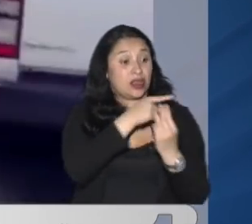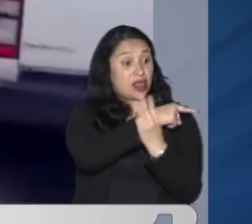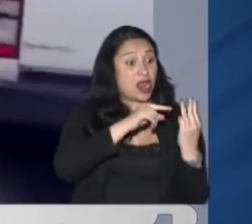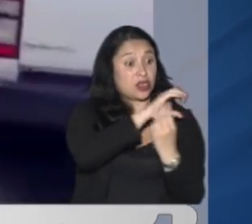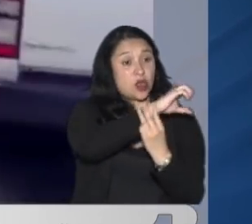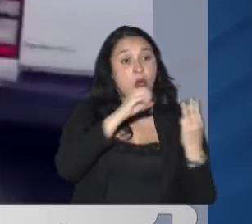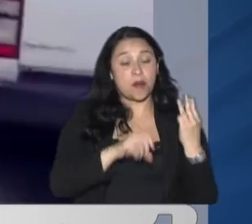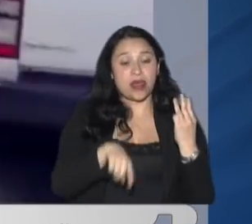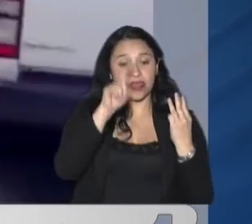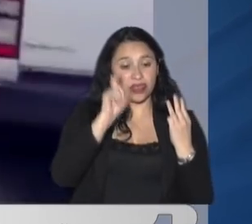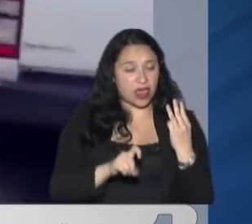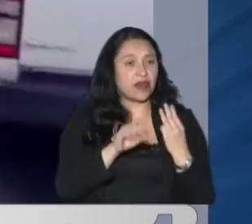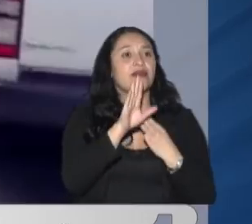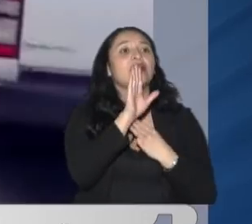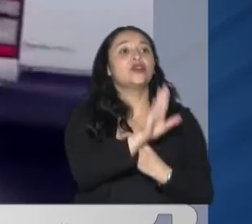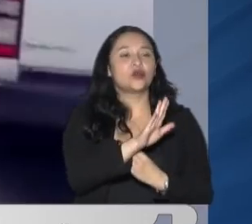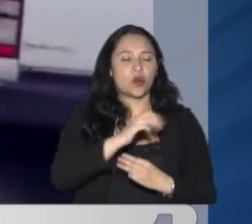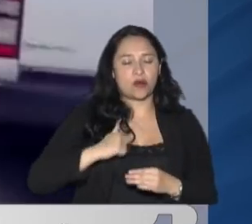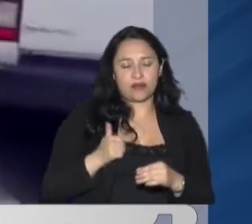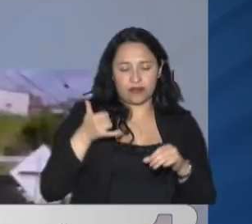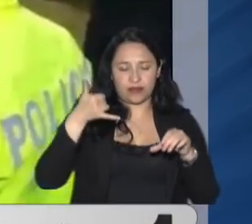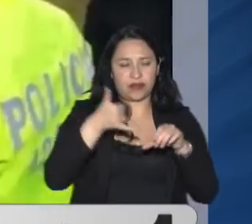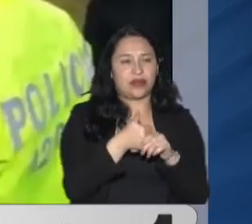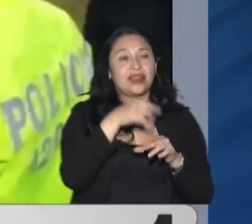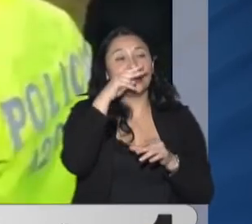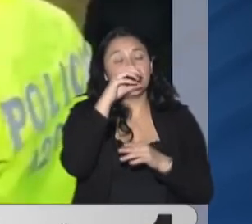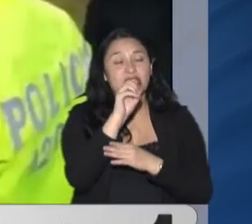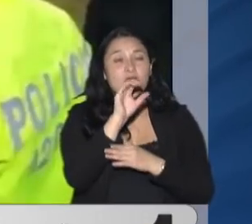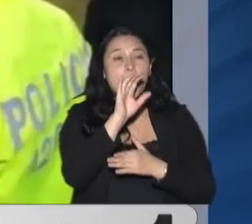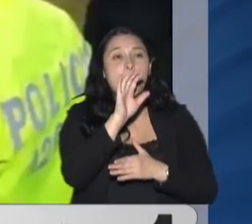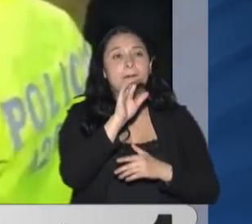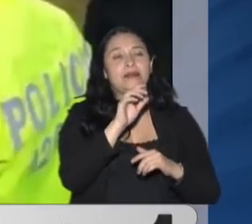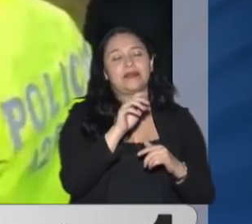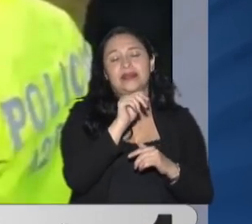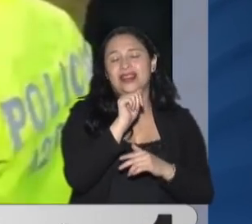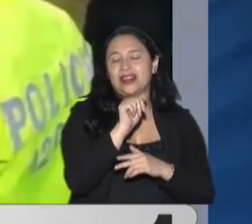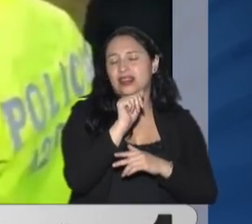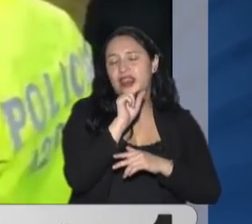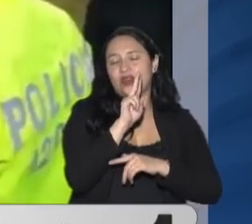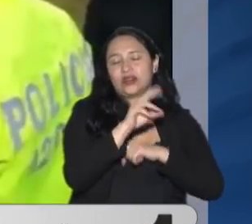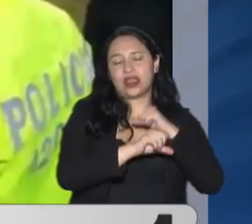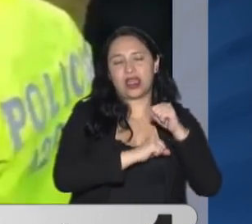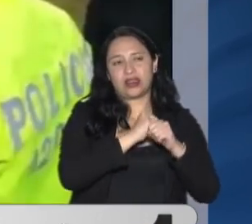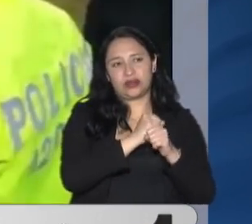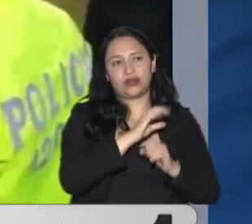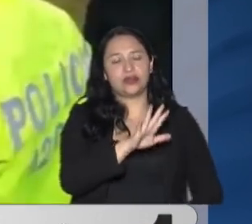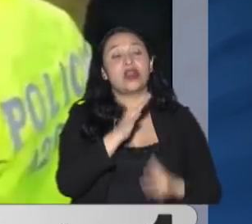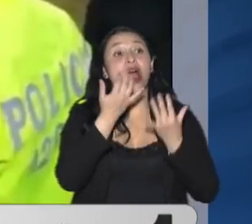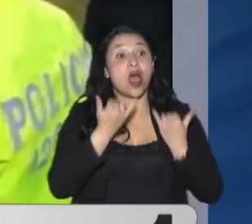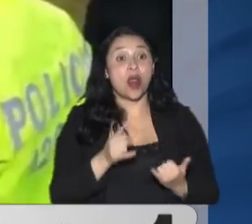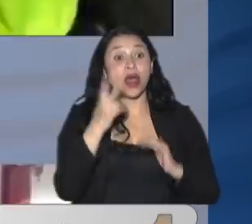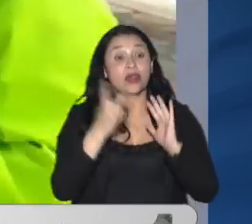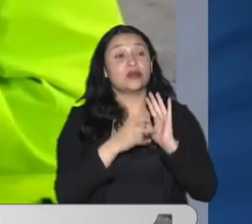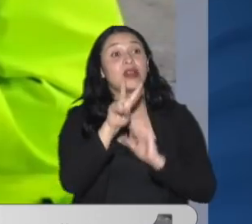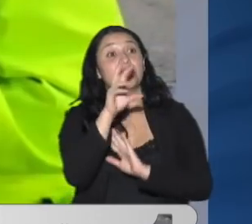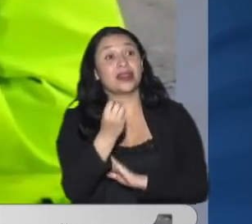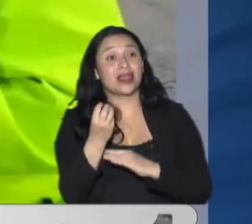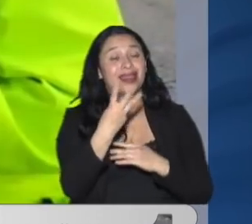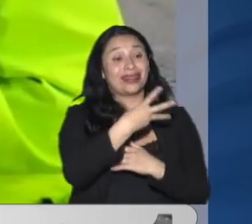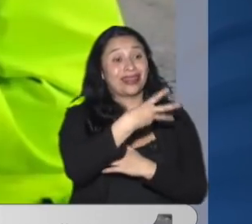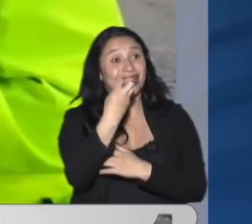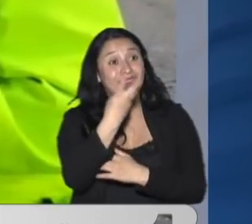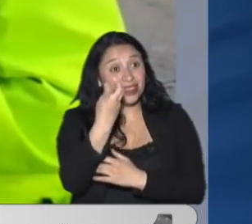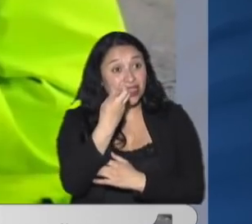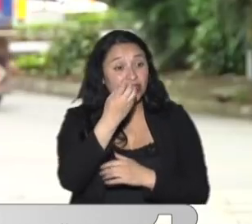deberán responder por el delito de acto sexual con menor de 14 años. En lo corrido del 2020 han sido capturados 300 violadores